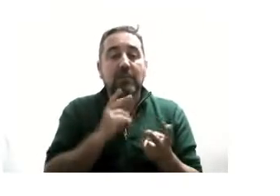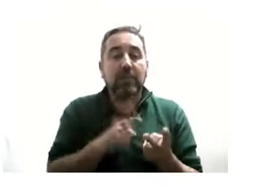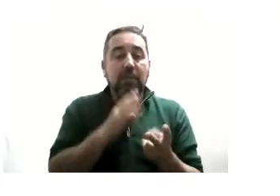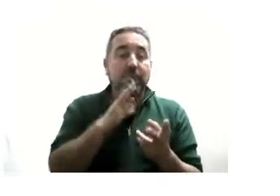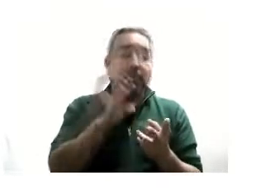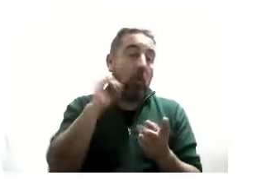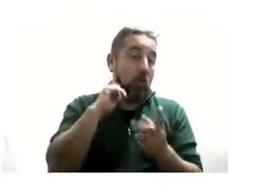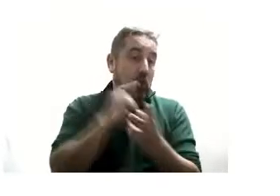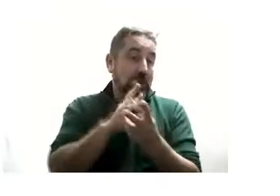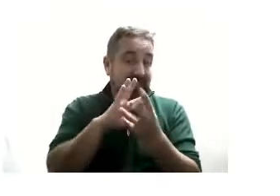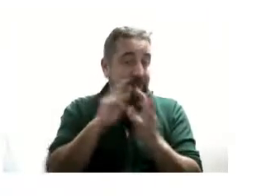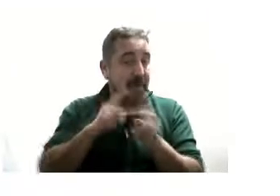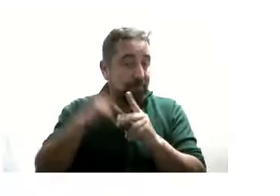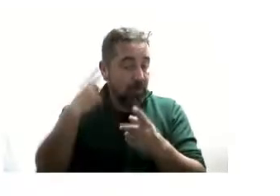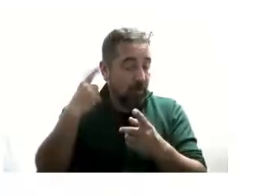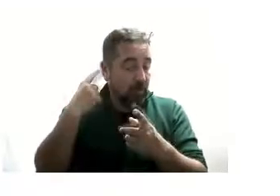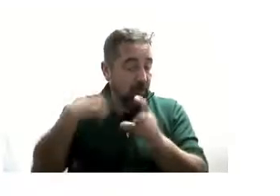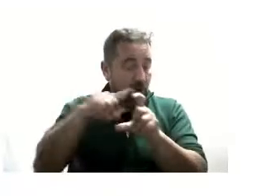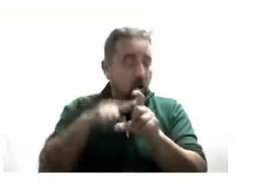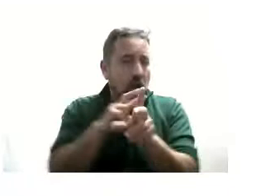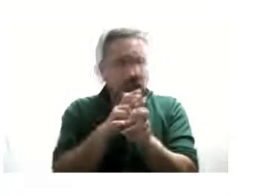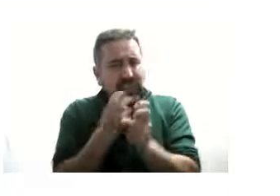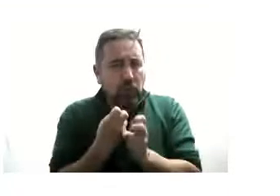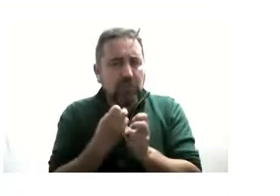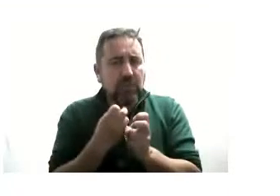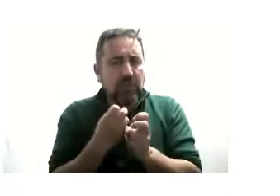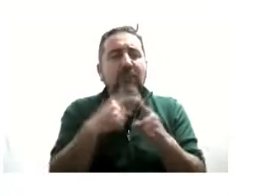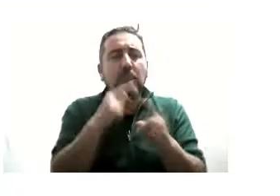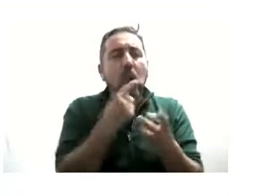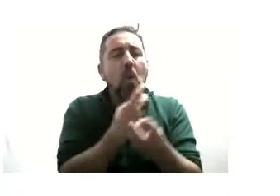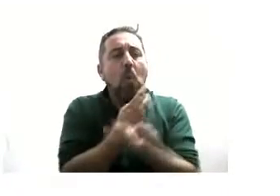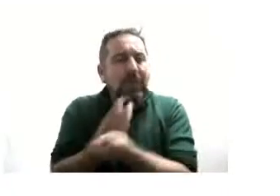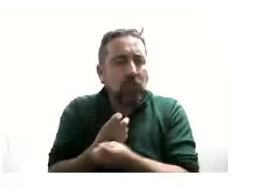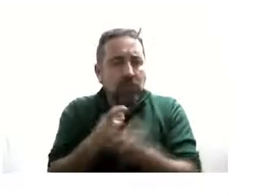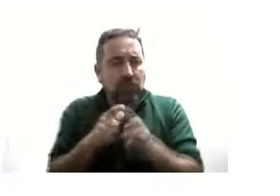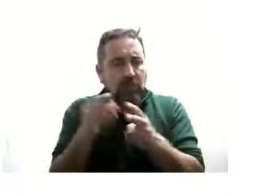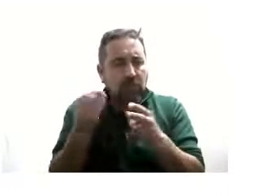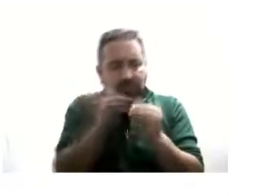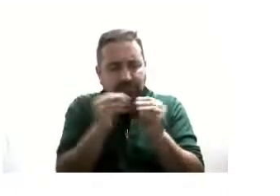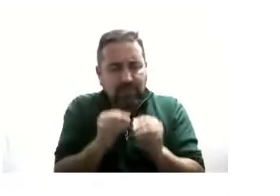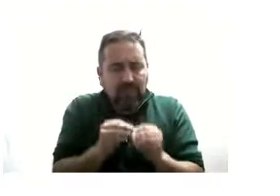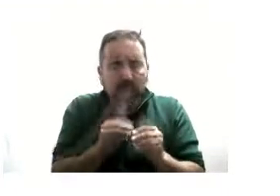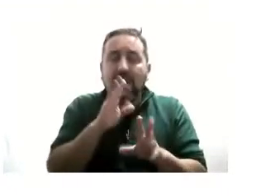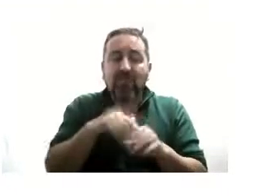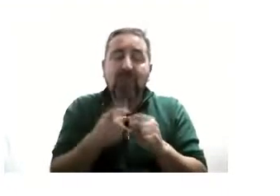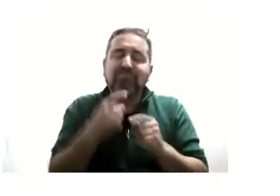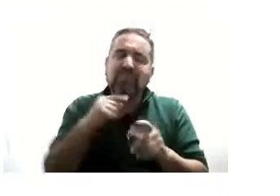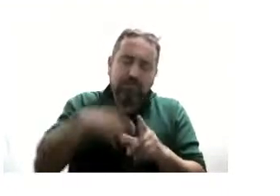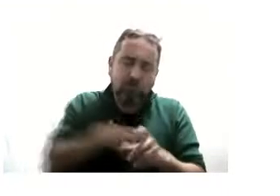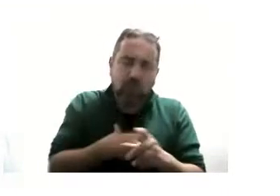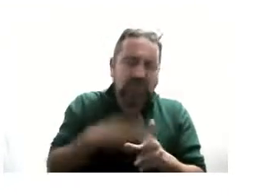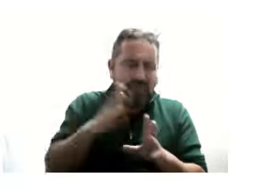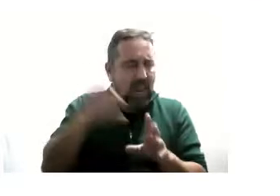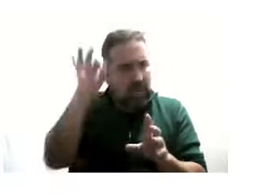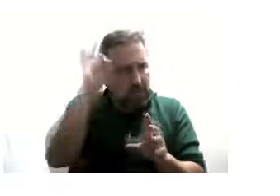los que también se produce distintos acúmulos de hueso que pueden dificultar el implante. Y luego dos situaciones como